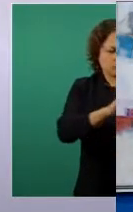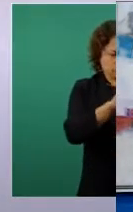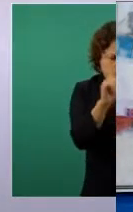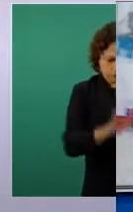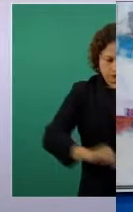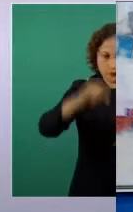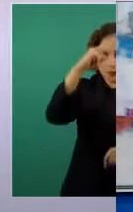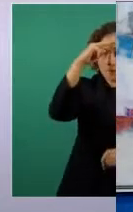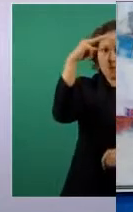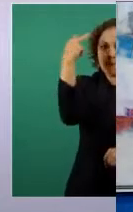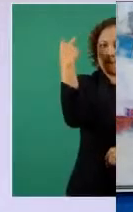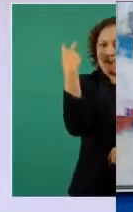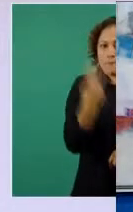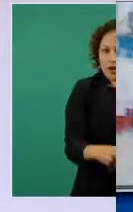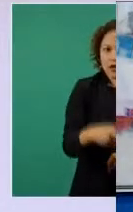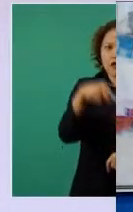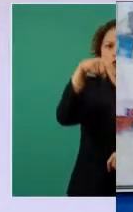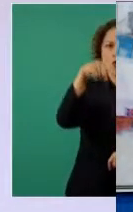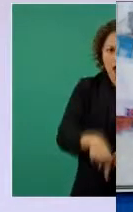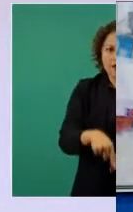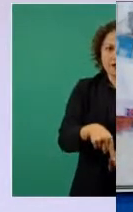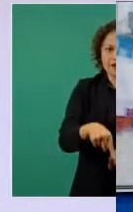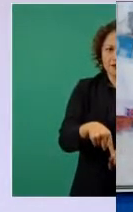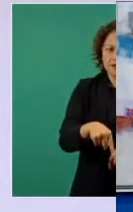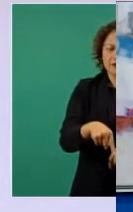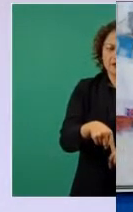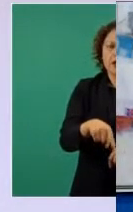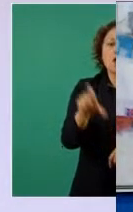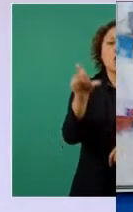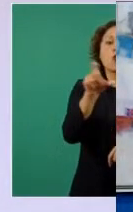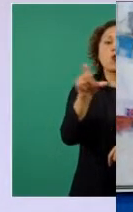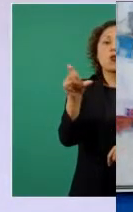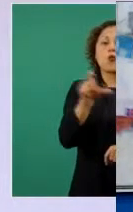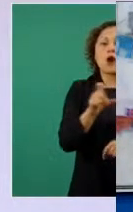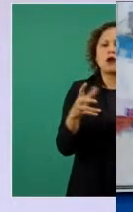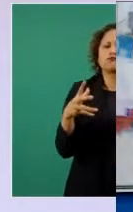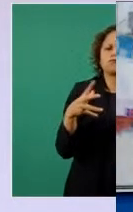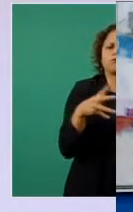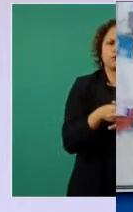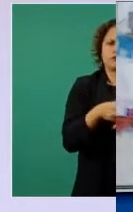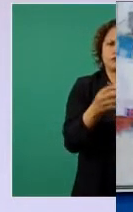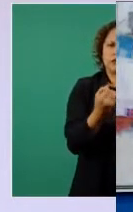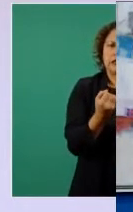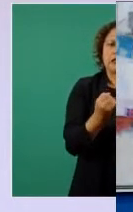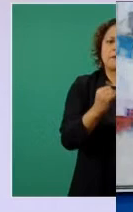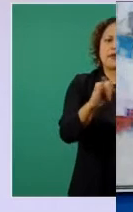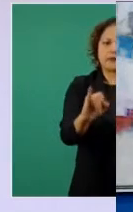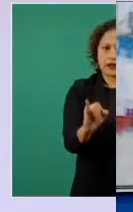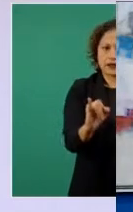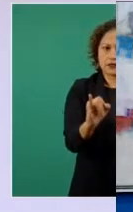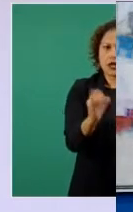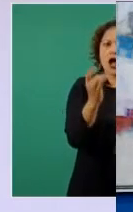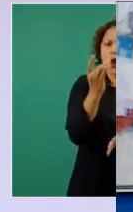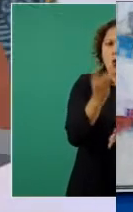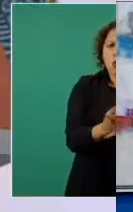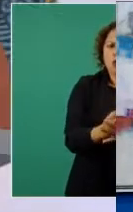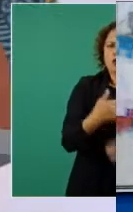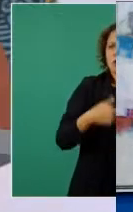el movimiento independentista no se inició por simples